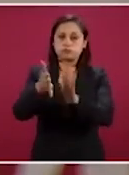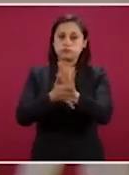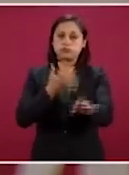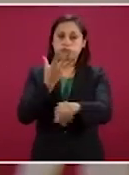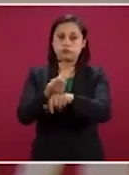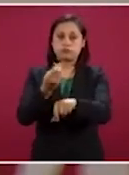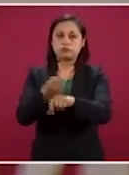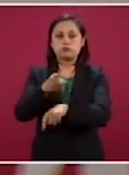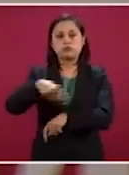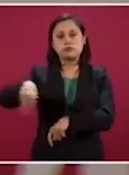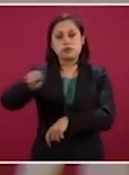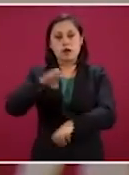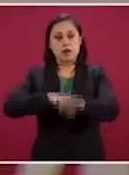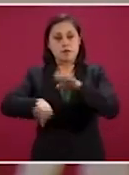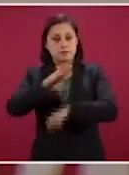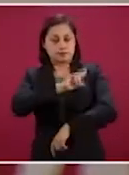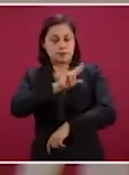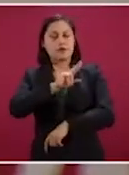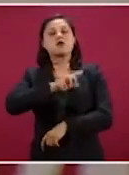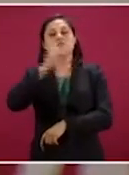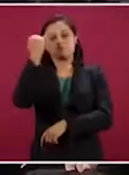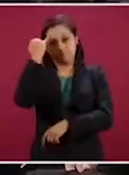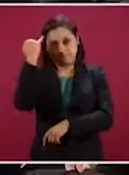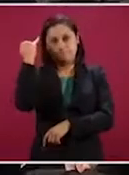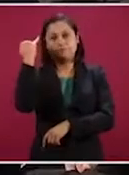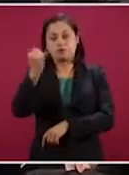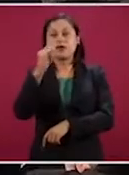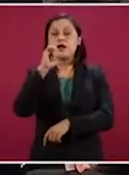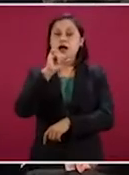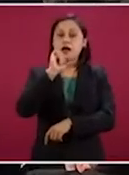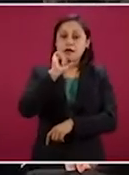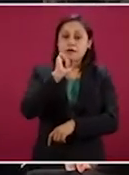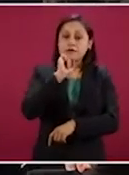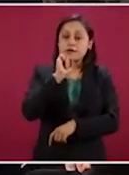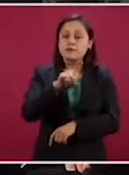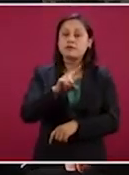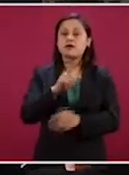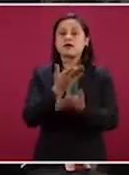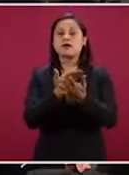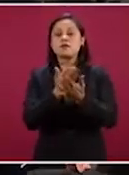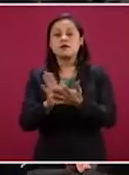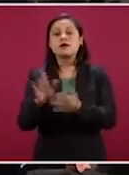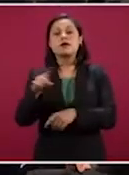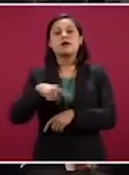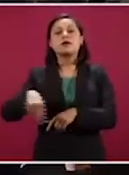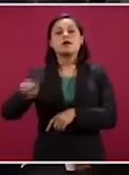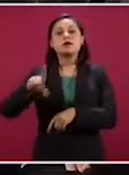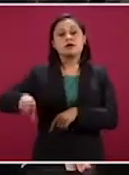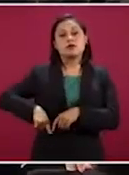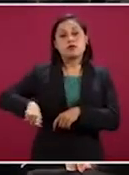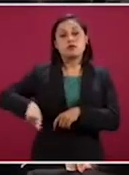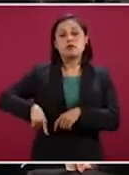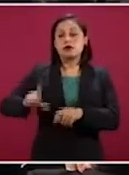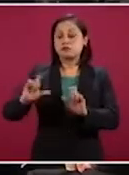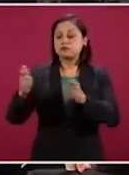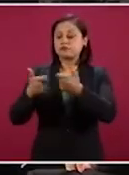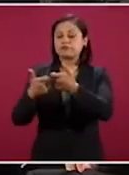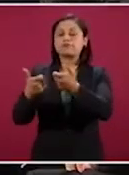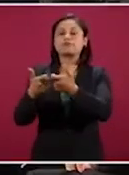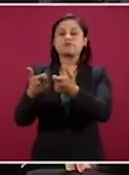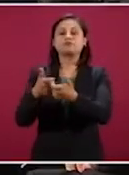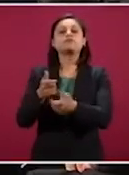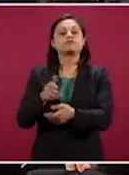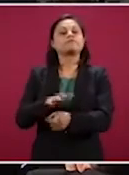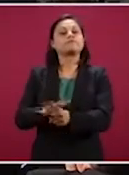privada, y también seguir apoyando las inversiones que hará el sector público en los temas